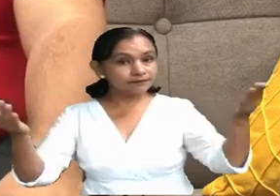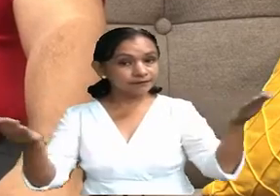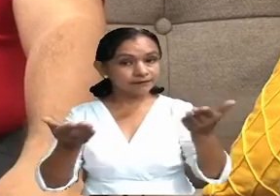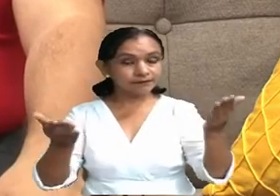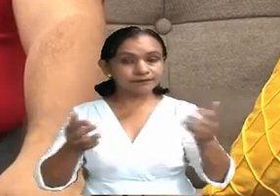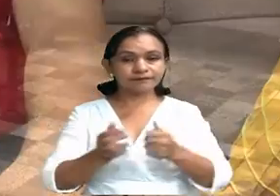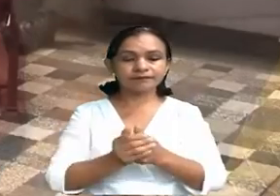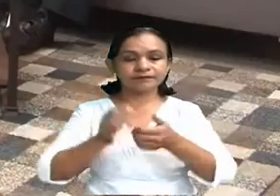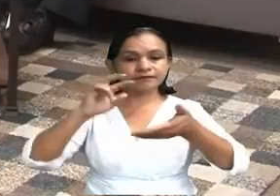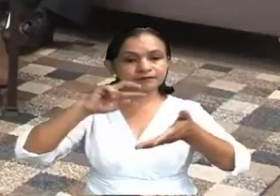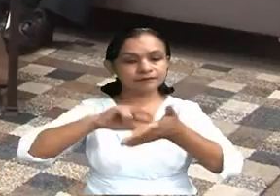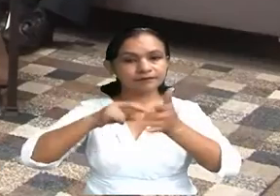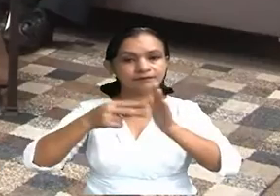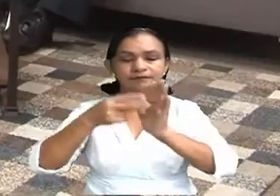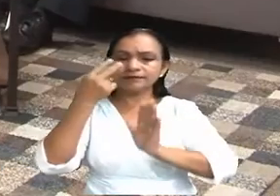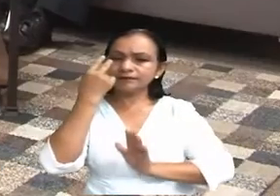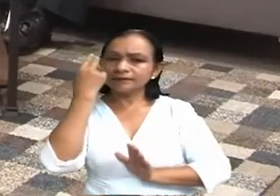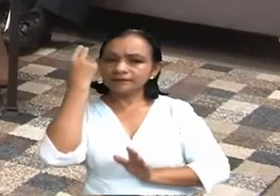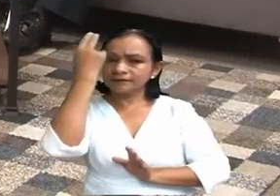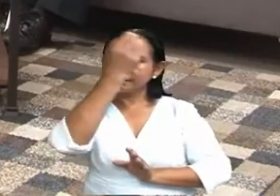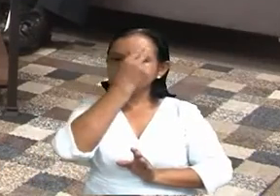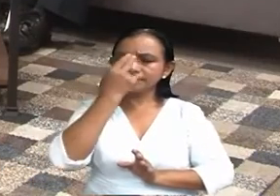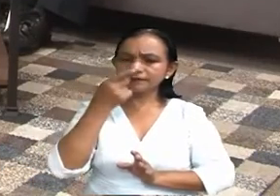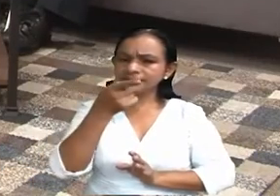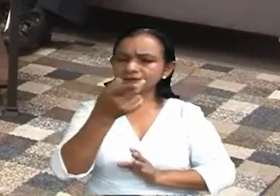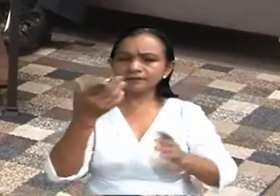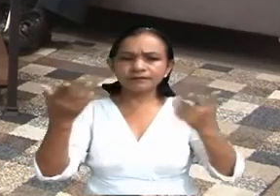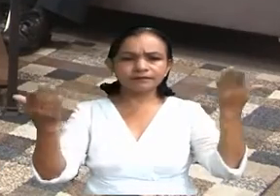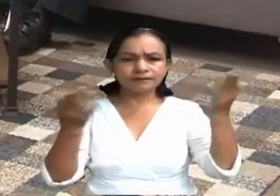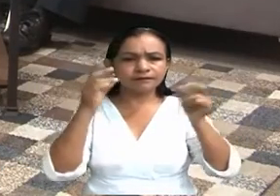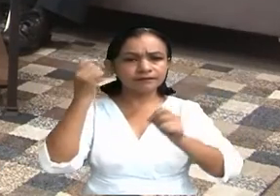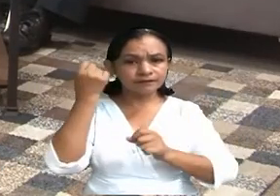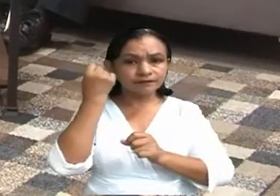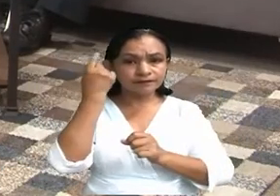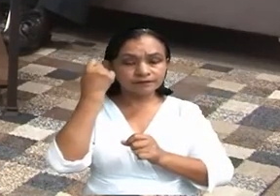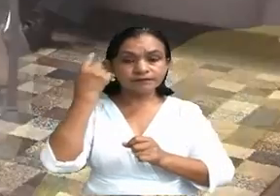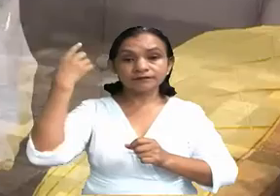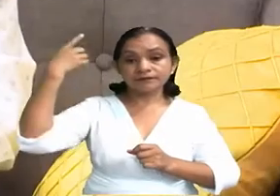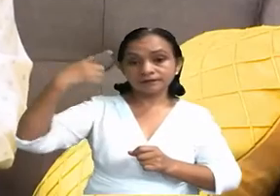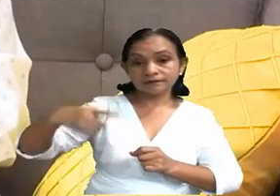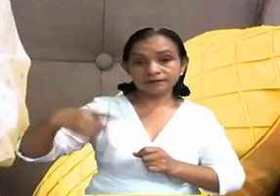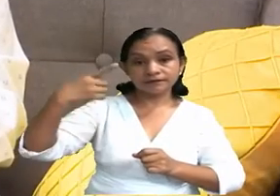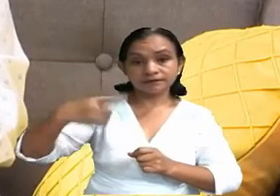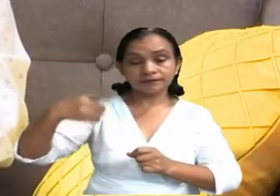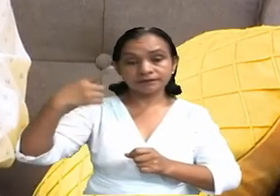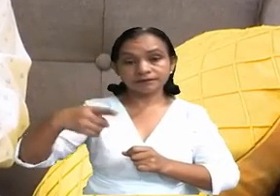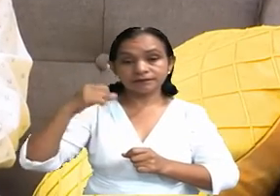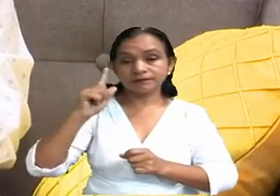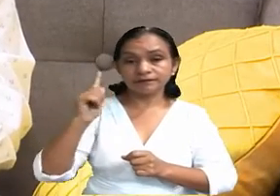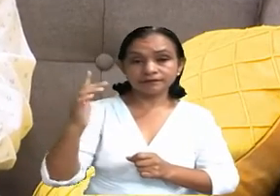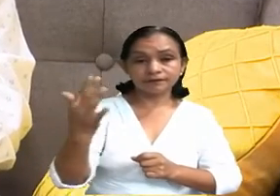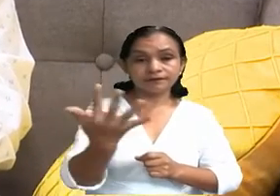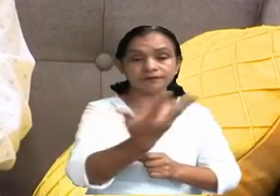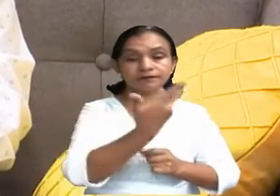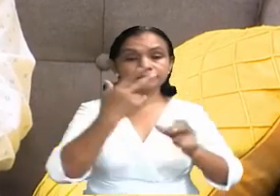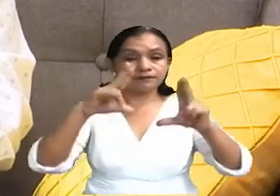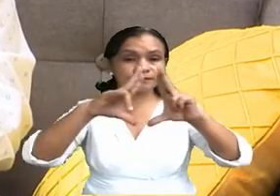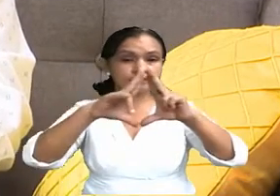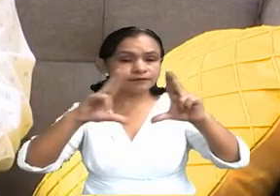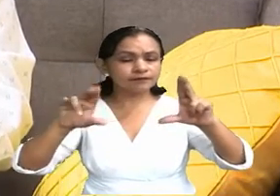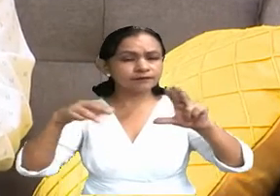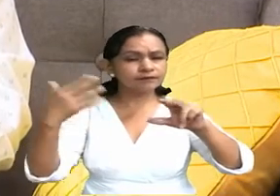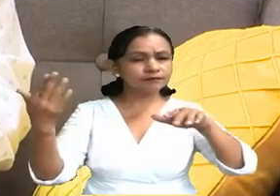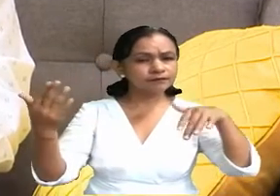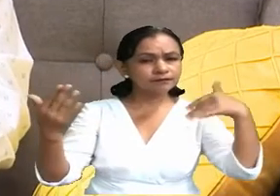Okay. Y en ese sentido le consulto a partir del entender lo que implican los procesos de restitución de derechos integrales para todo el país. ¿Cuáles han sido? Y si